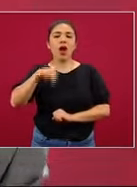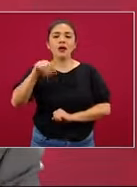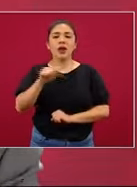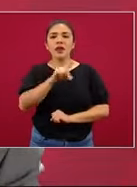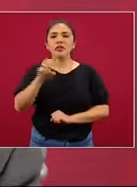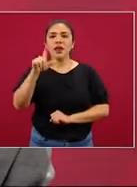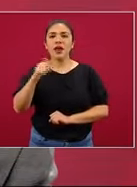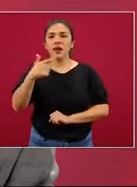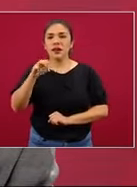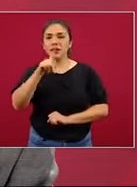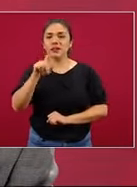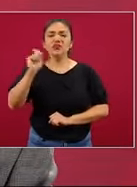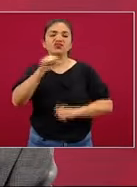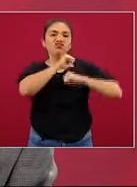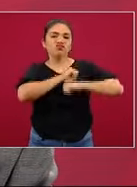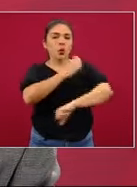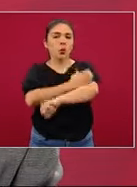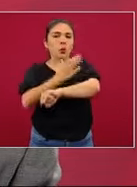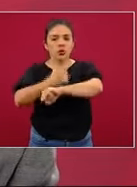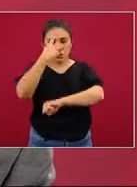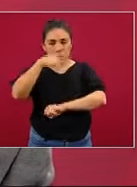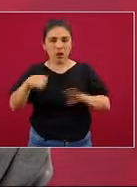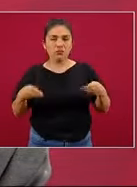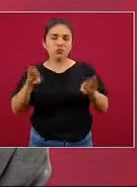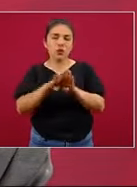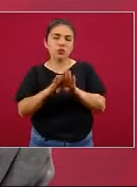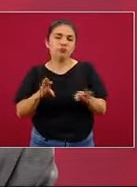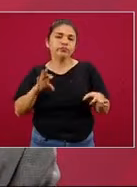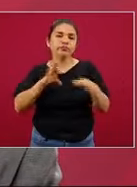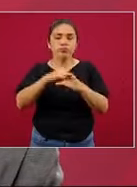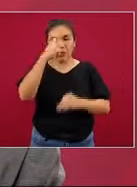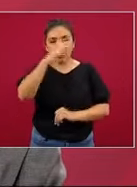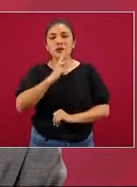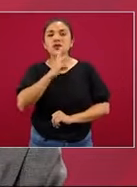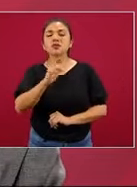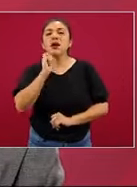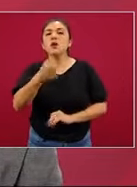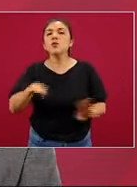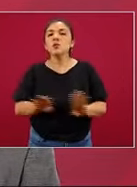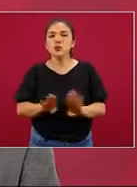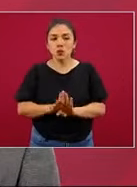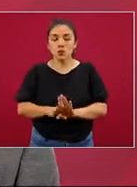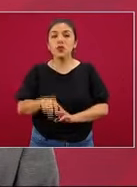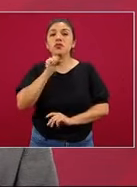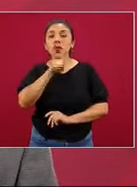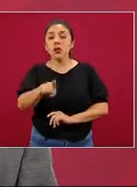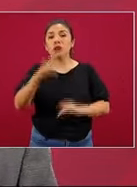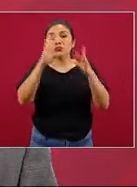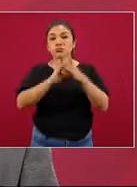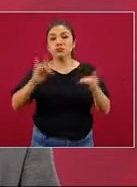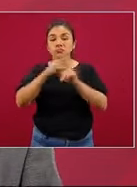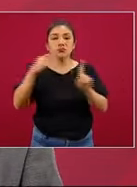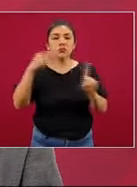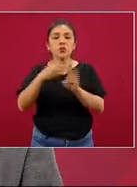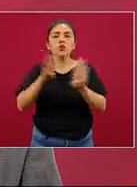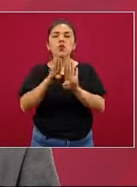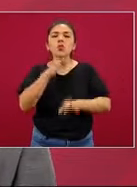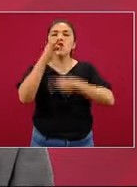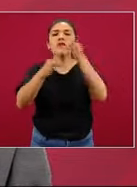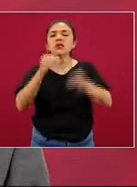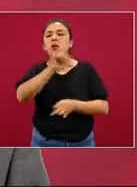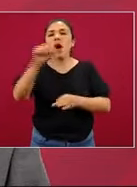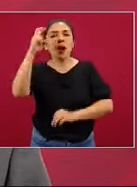es la que directamente coordina el componente operativo de la respuesta. Y vamos a hablar específicamente de los avisos de